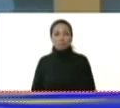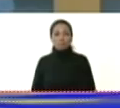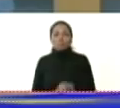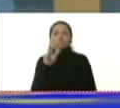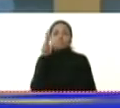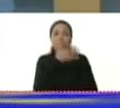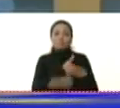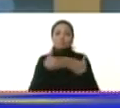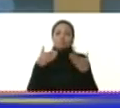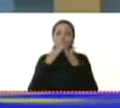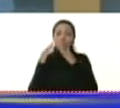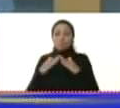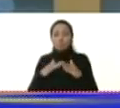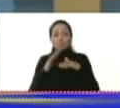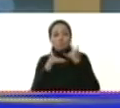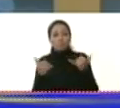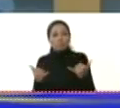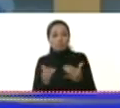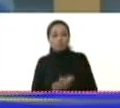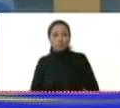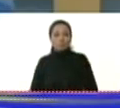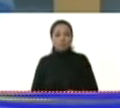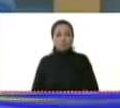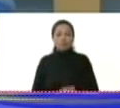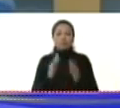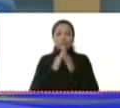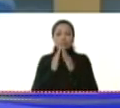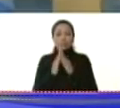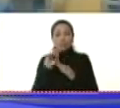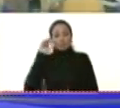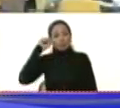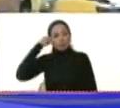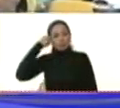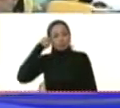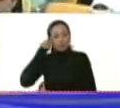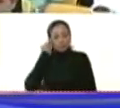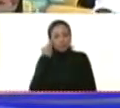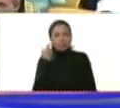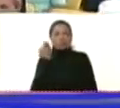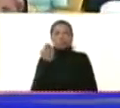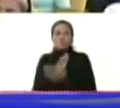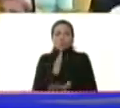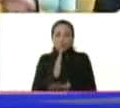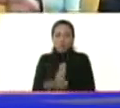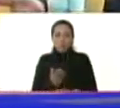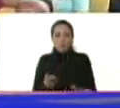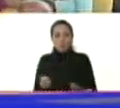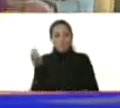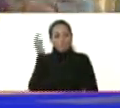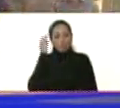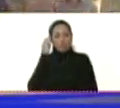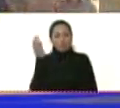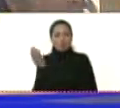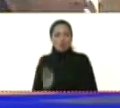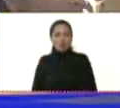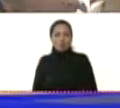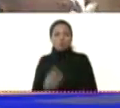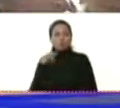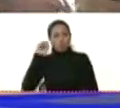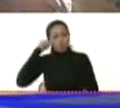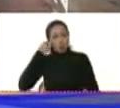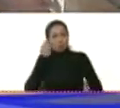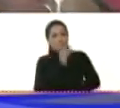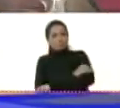3 millones de viviendas. La vivienda, grábenselo aquí. ¿Ustedes se acuerdan cuando la derecha ganó